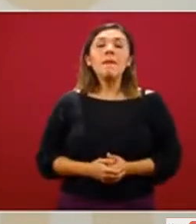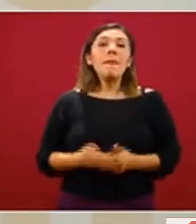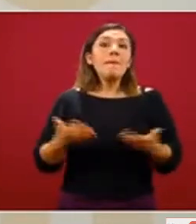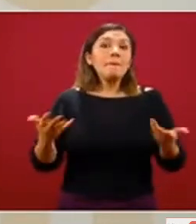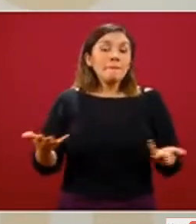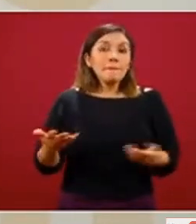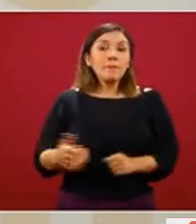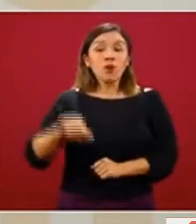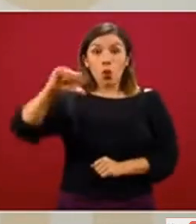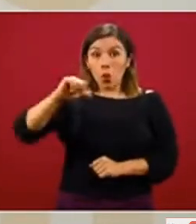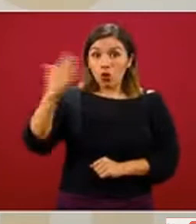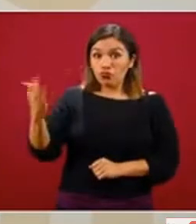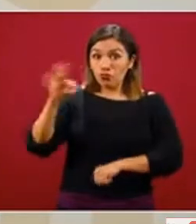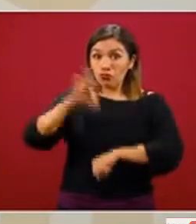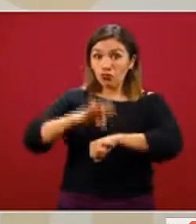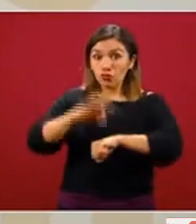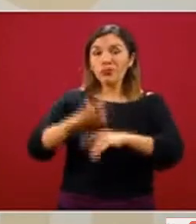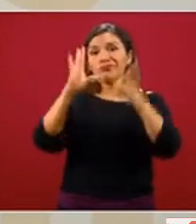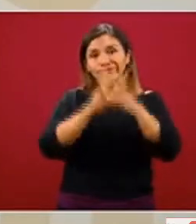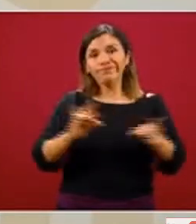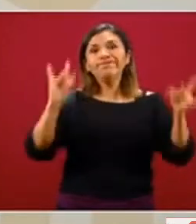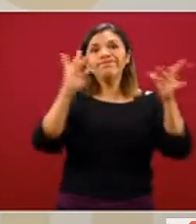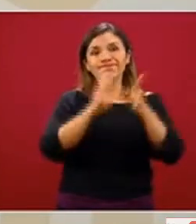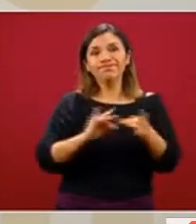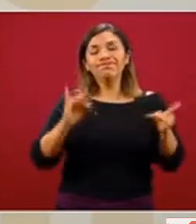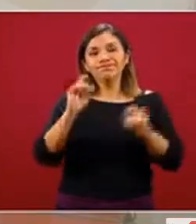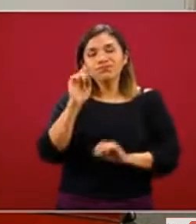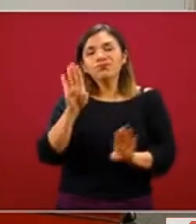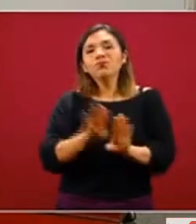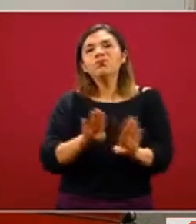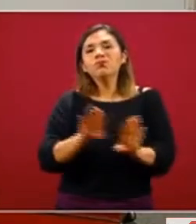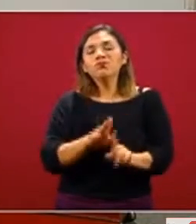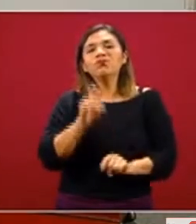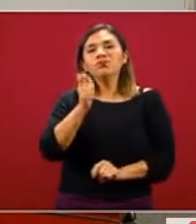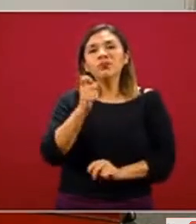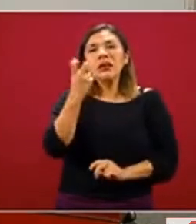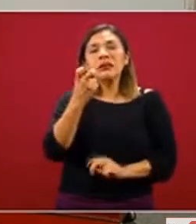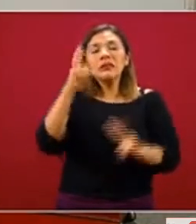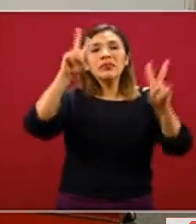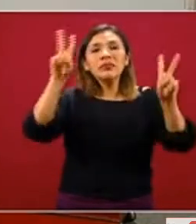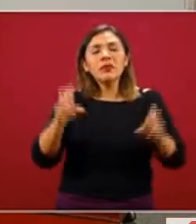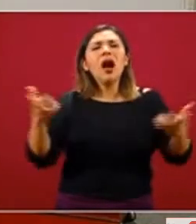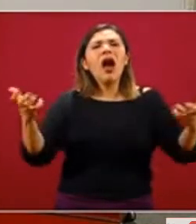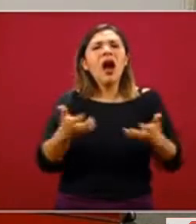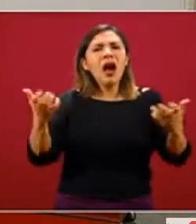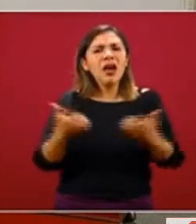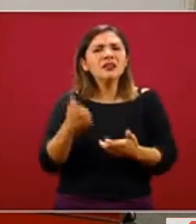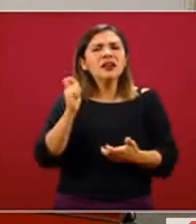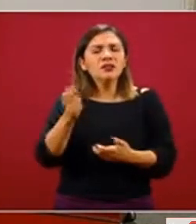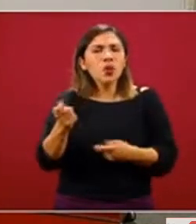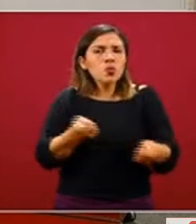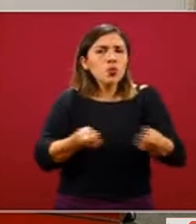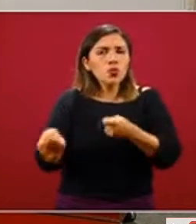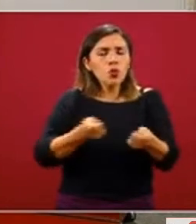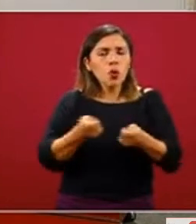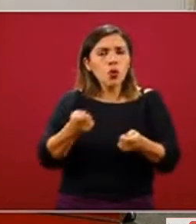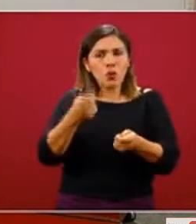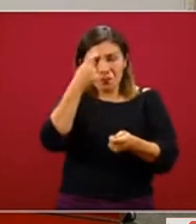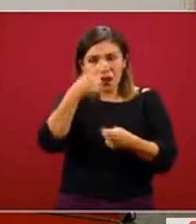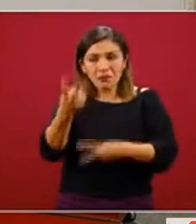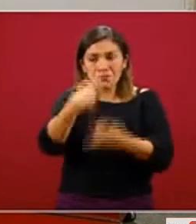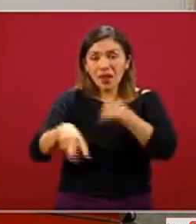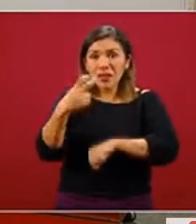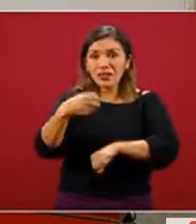Entonces, hoy el doctor López Ridaura nos va a comentar sobre lo que está haciendo el Programa Nacional de Control de Vectores,